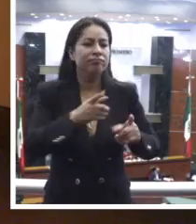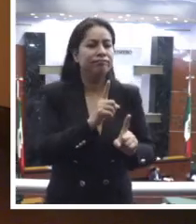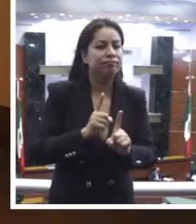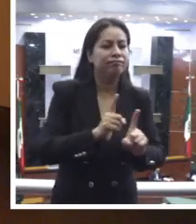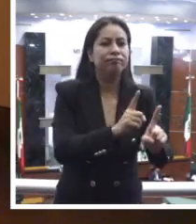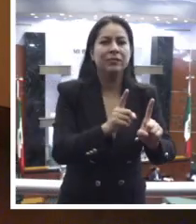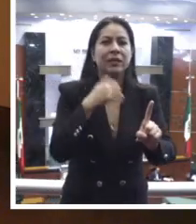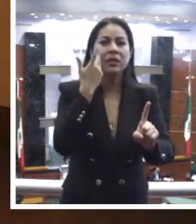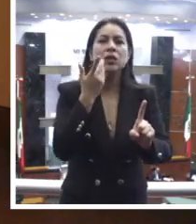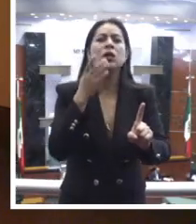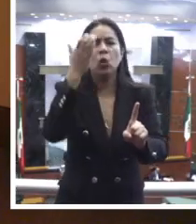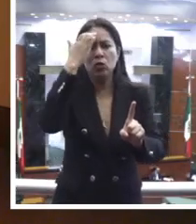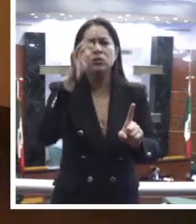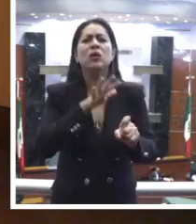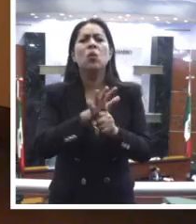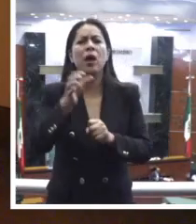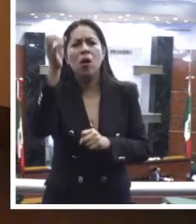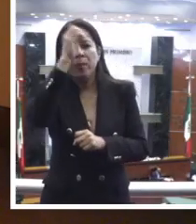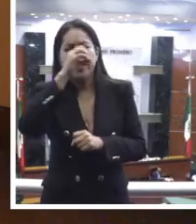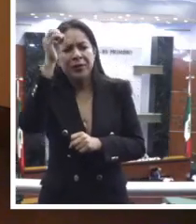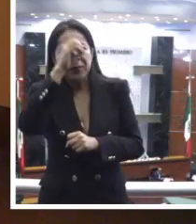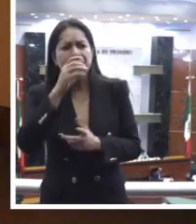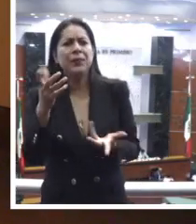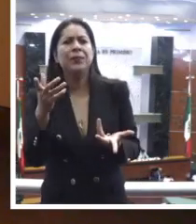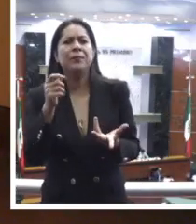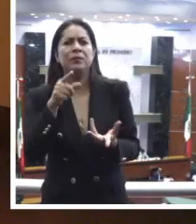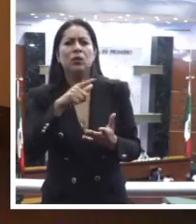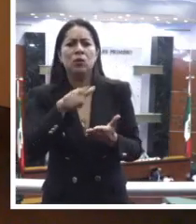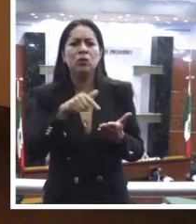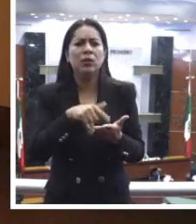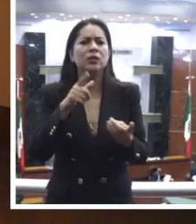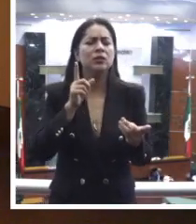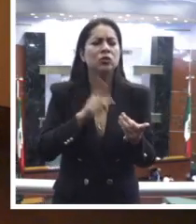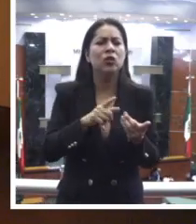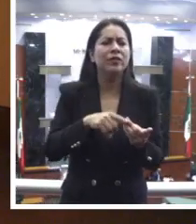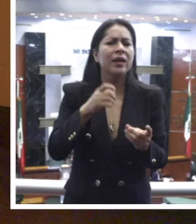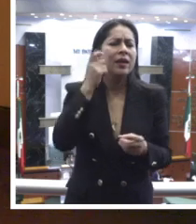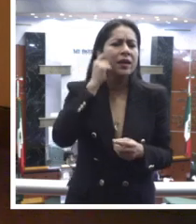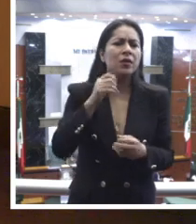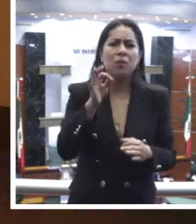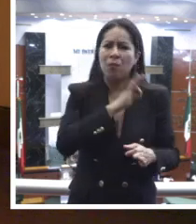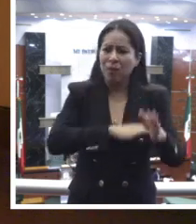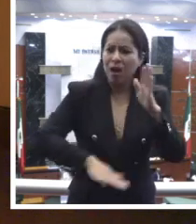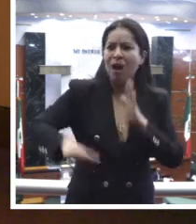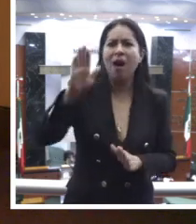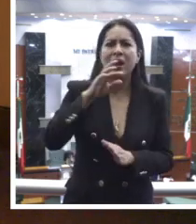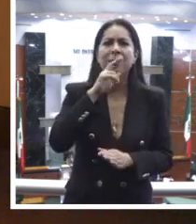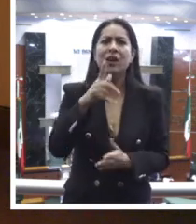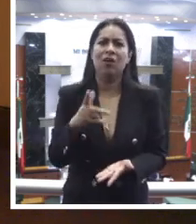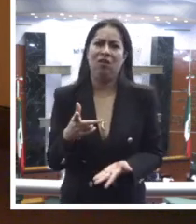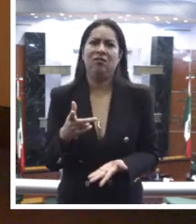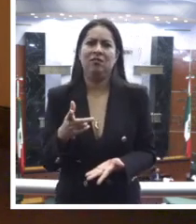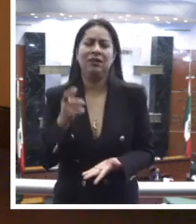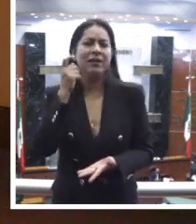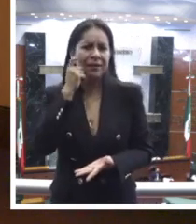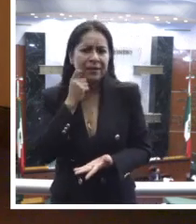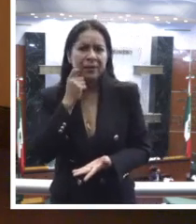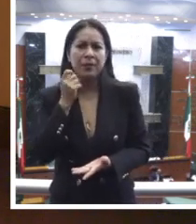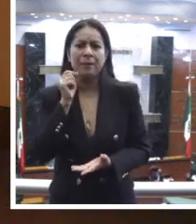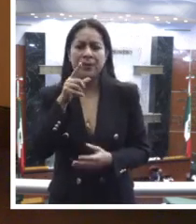Quisiera conocer cuáles son, su opinión, los espacios donde Guerrero puede crecer y mejorar. Y